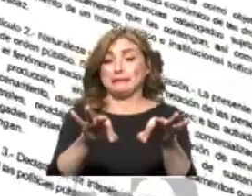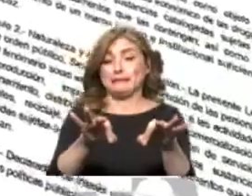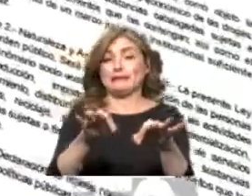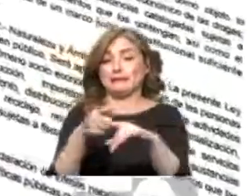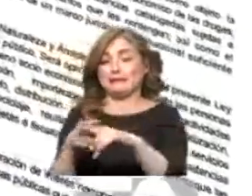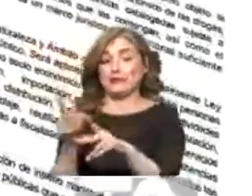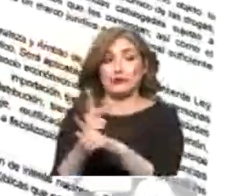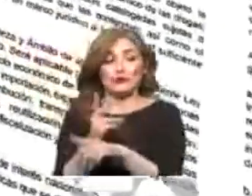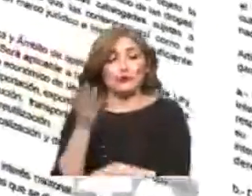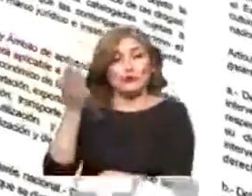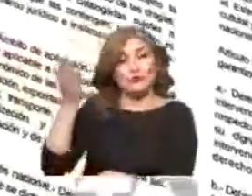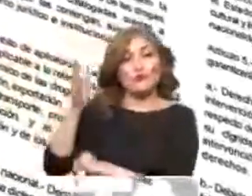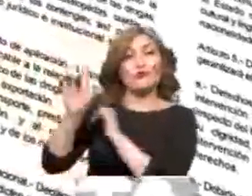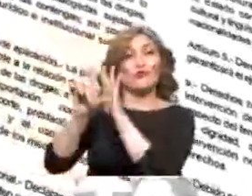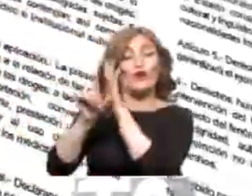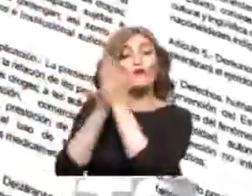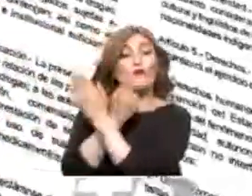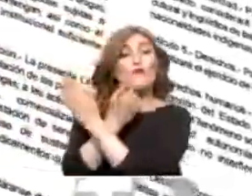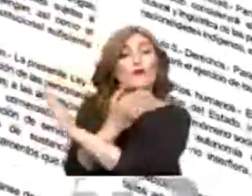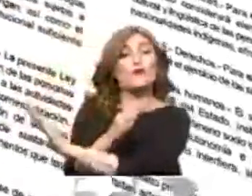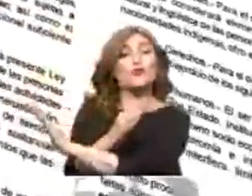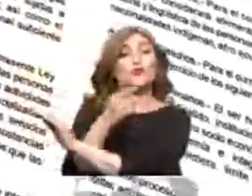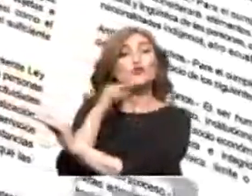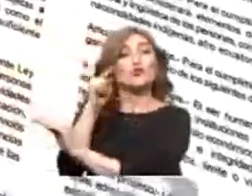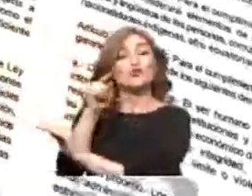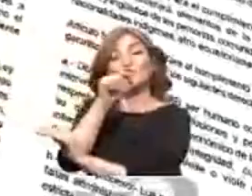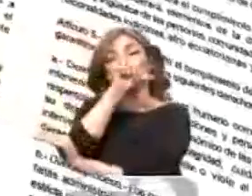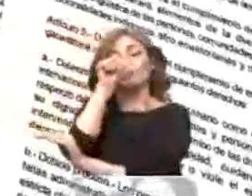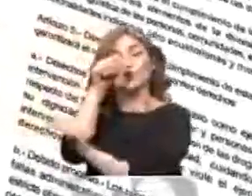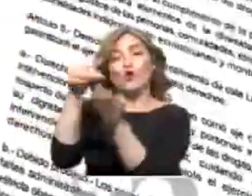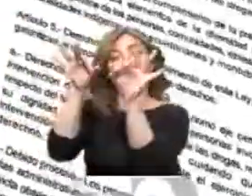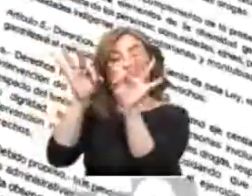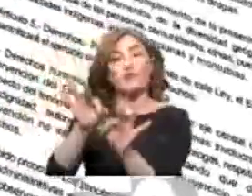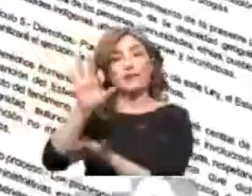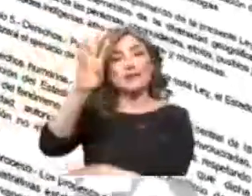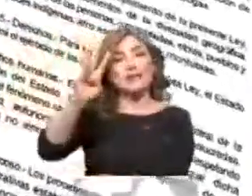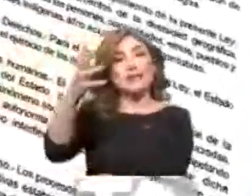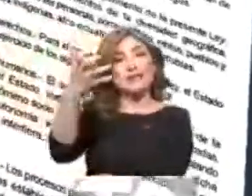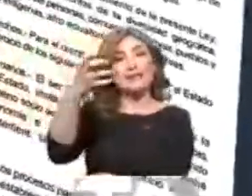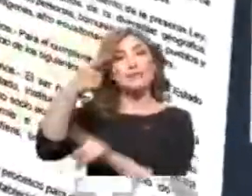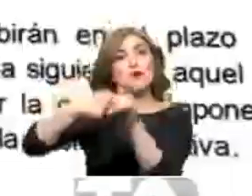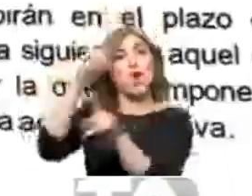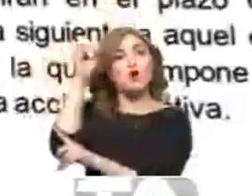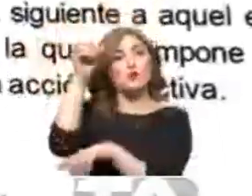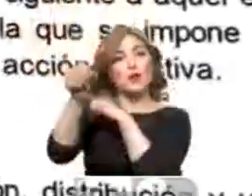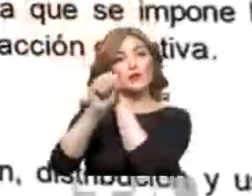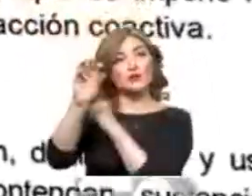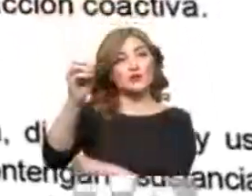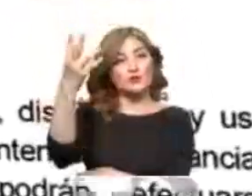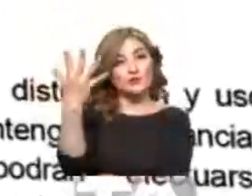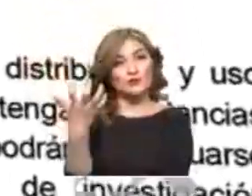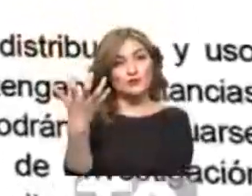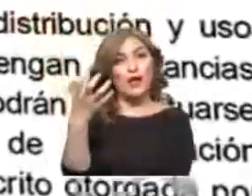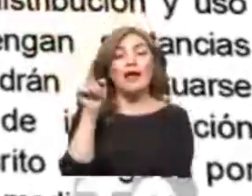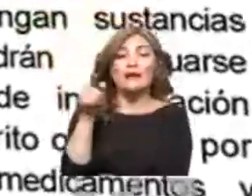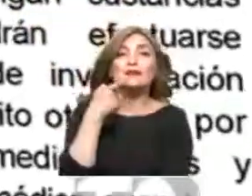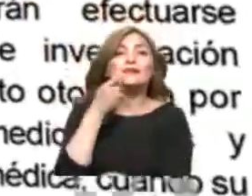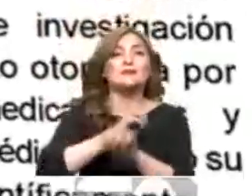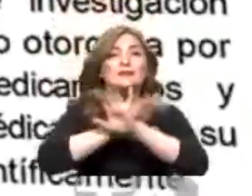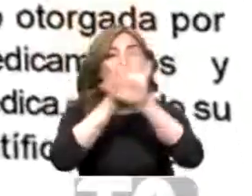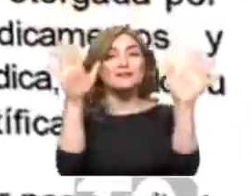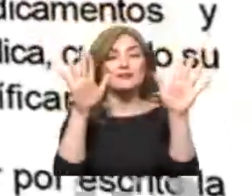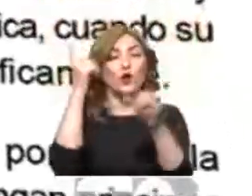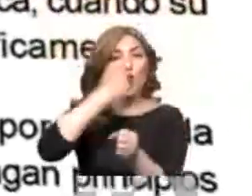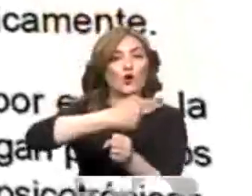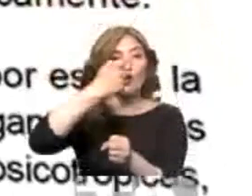sustancias. Se trata de la Ley de Prevención de Drogas publicada en el Registro Oficial 615 de octubre del 2015. Allí, dentro de